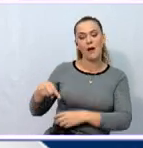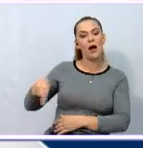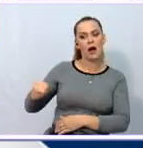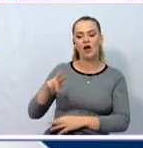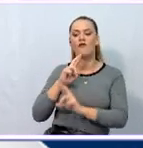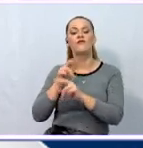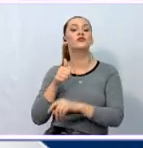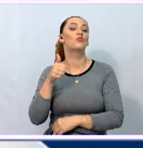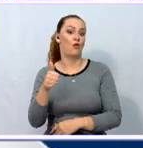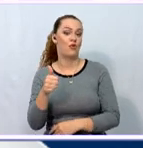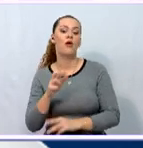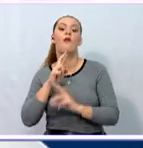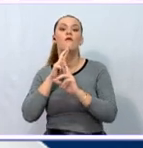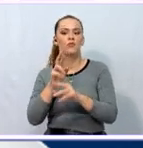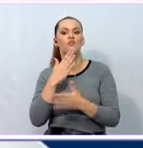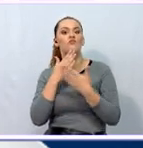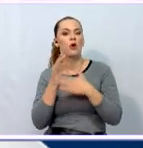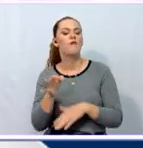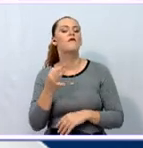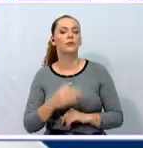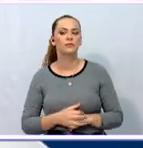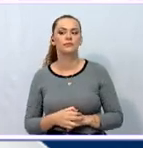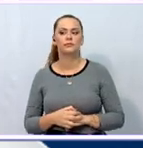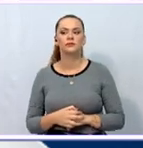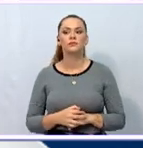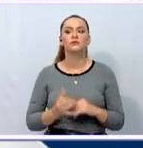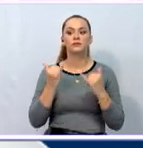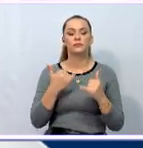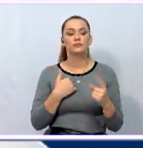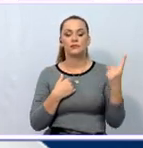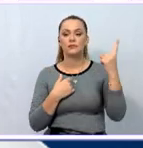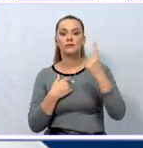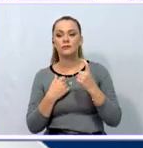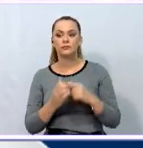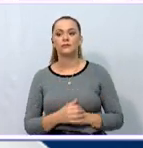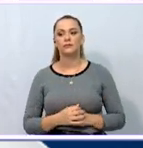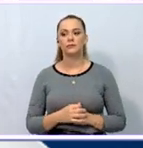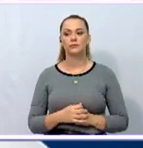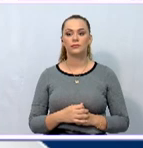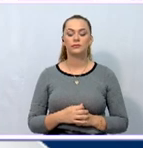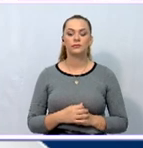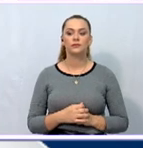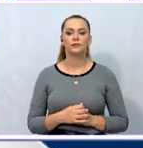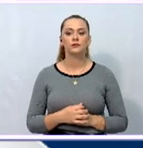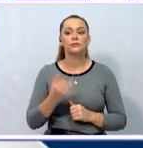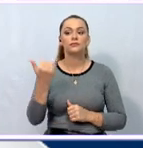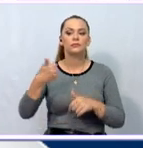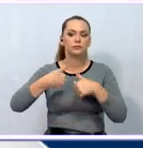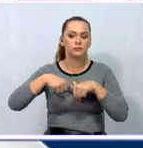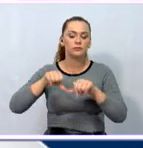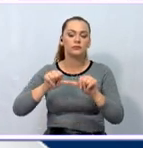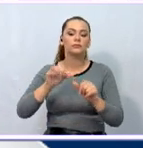responden y responden de una buena manera ahora me acaban de preguntar que si todavía